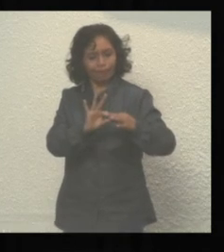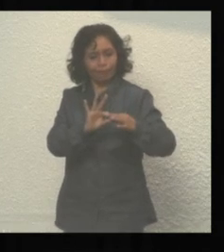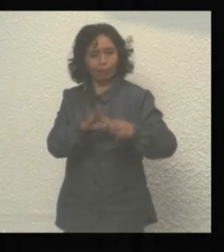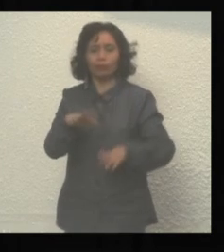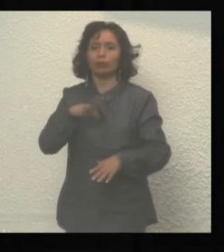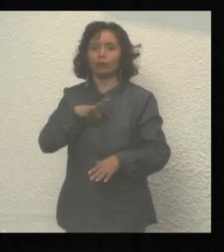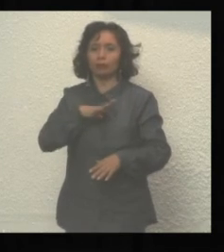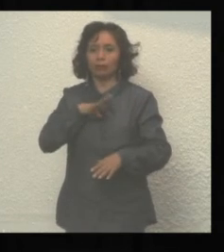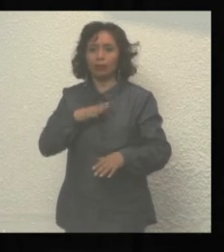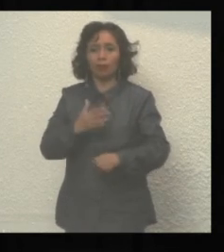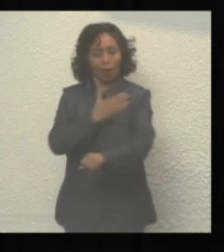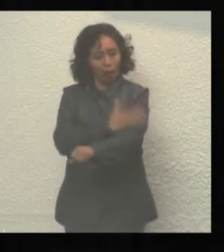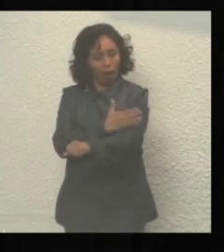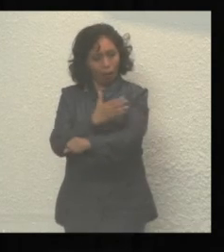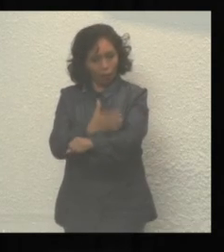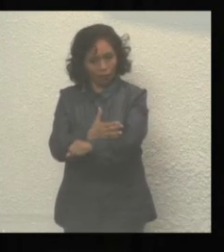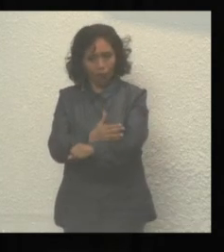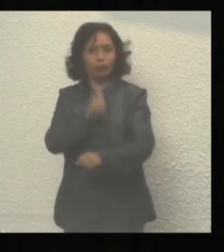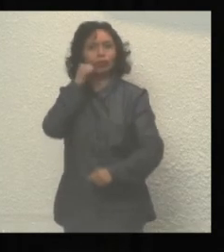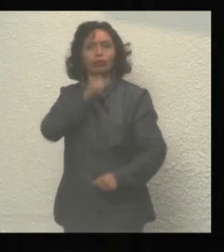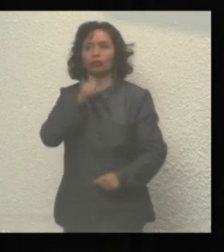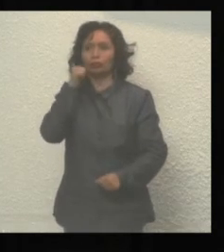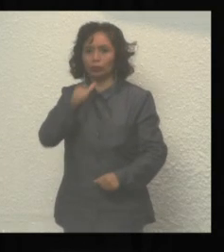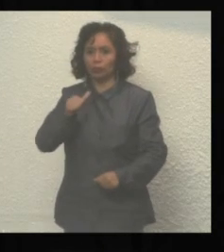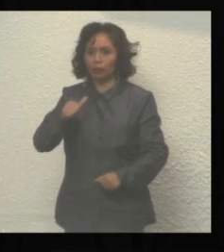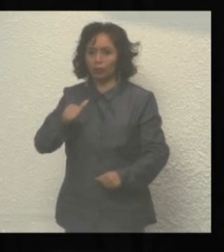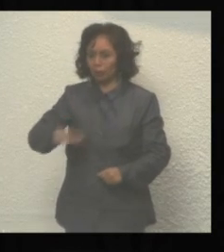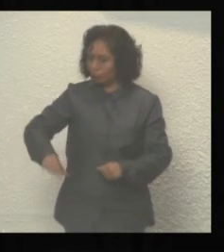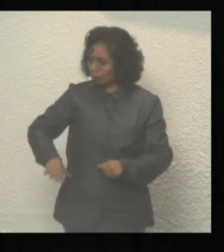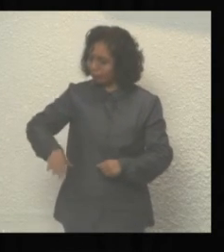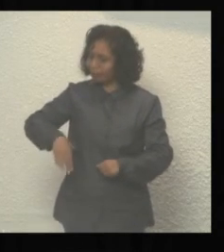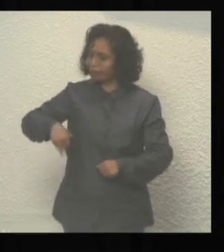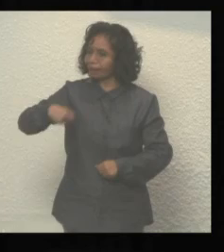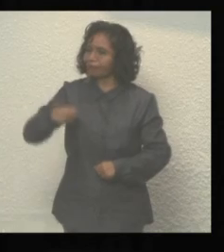para acompañarles siempre en este esfuerzo compartido.